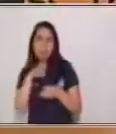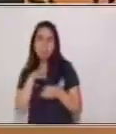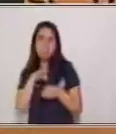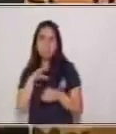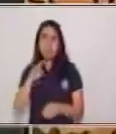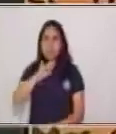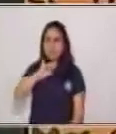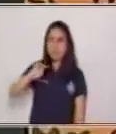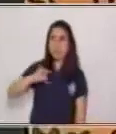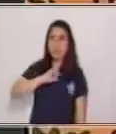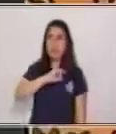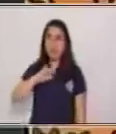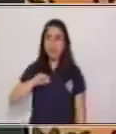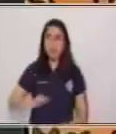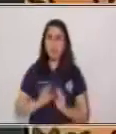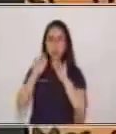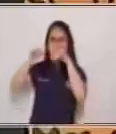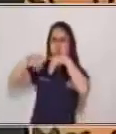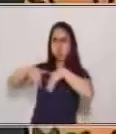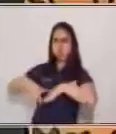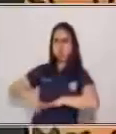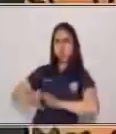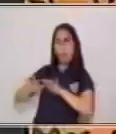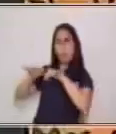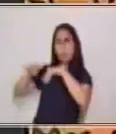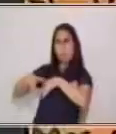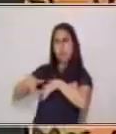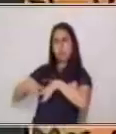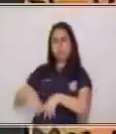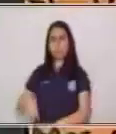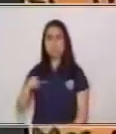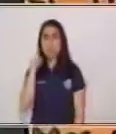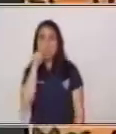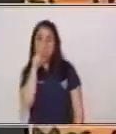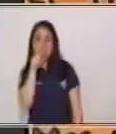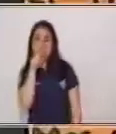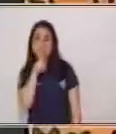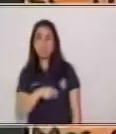fue, don. ¿Qué particularidad ves?